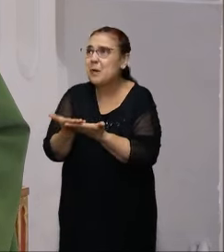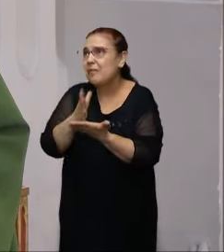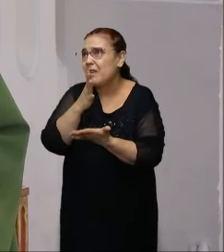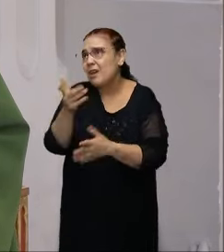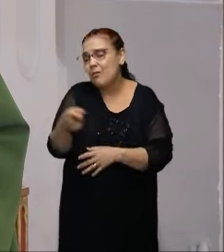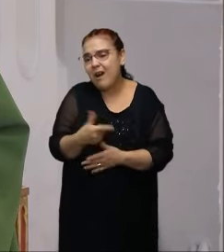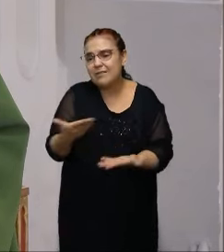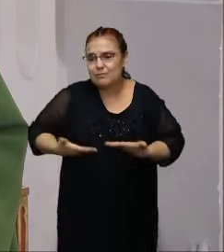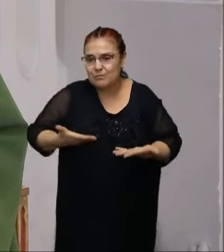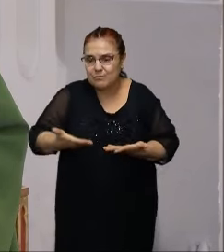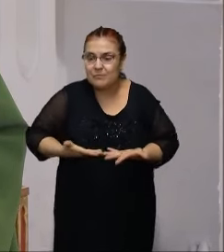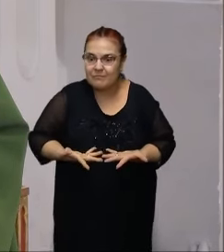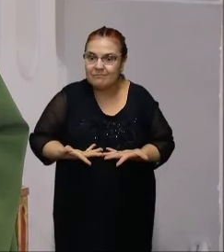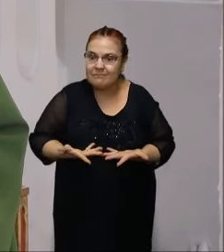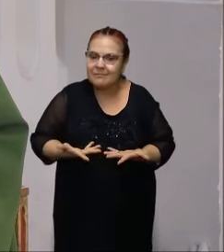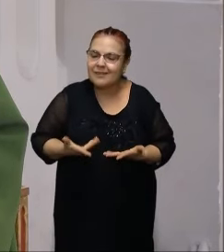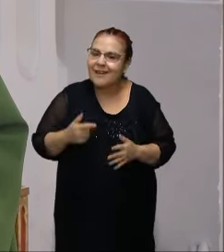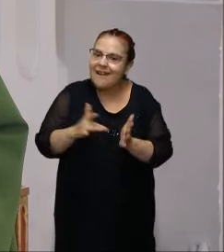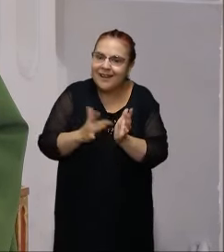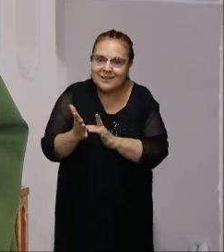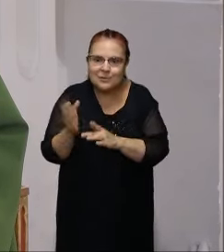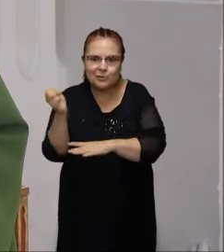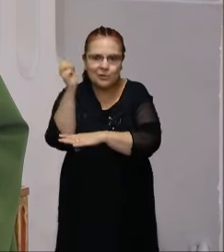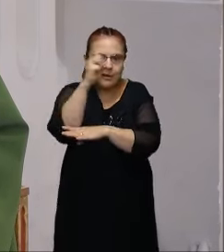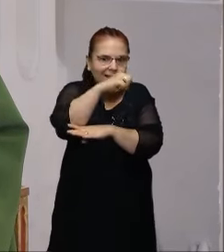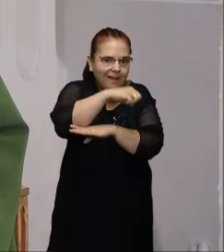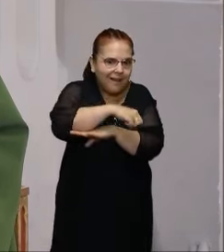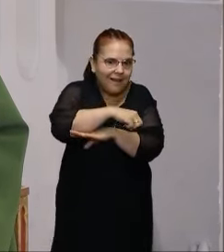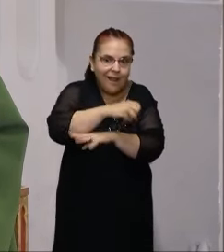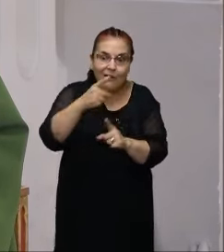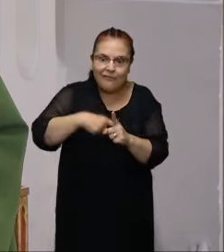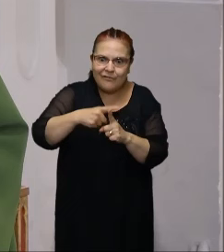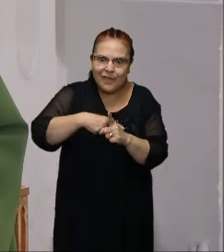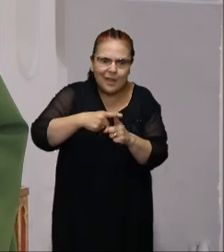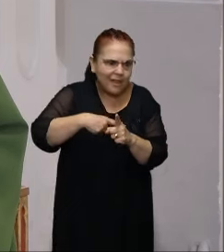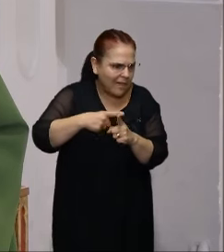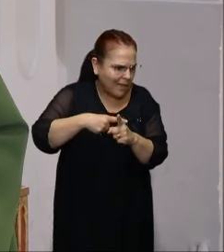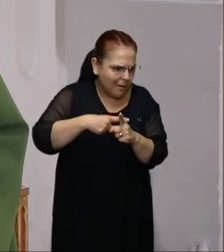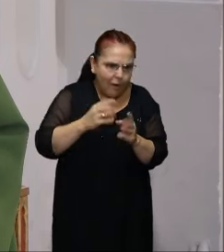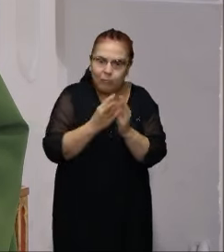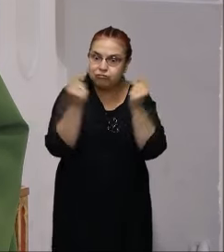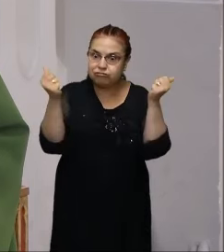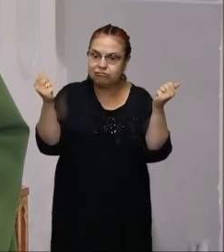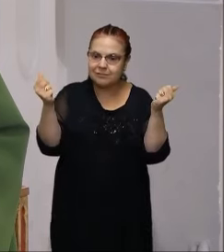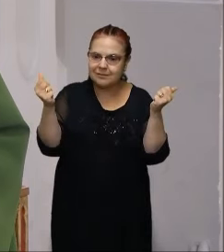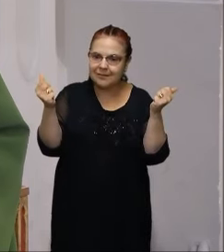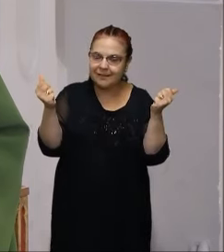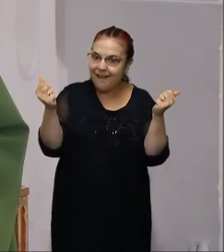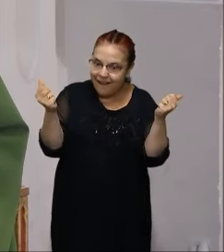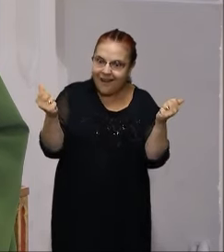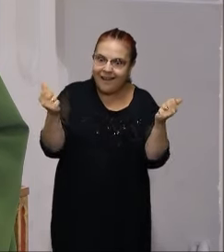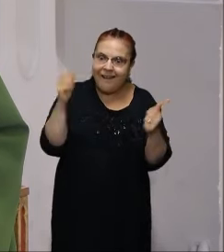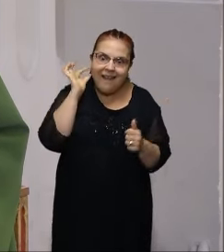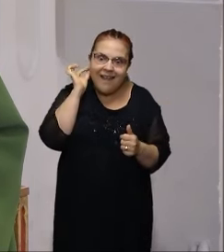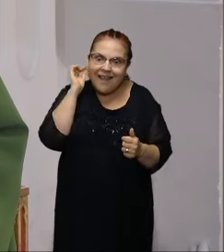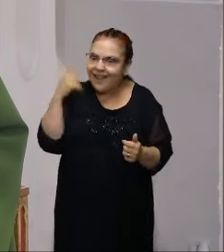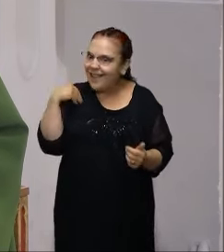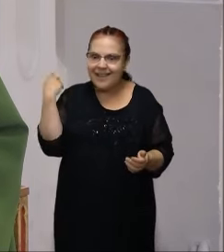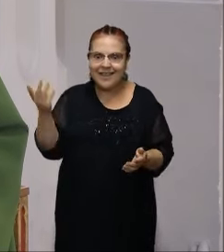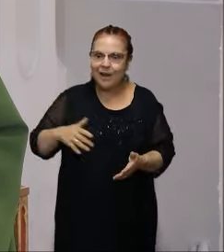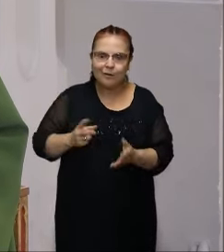Él, inclinándose sobre ella, increpó a la fiebre y se le pasó. Ella, levantándose enseguida,